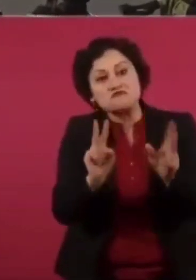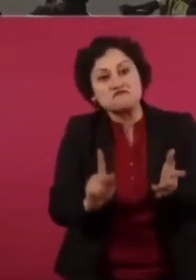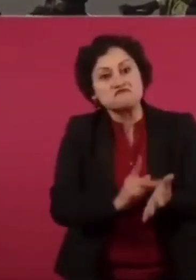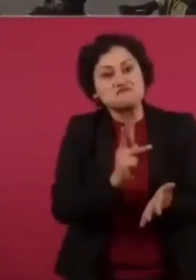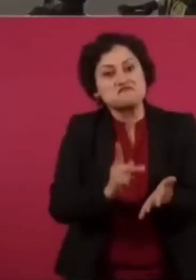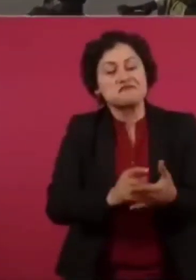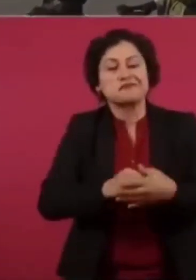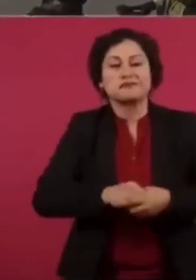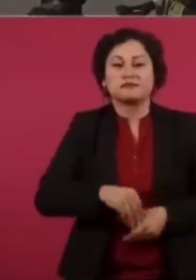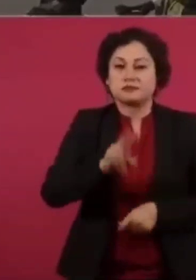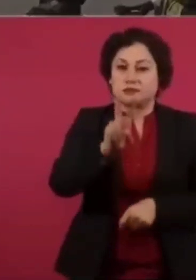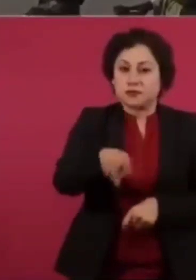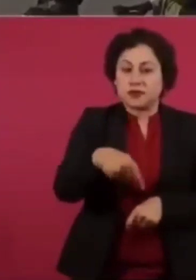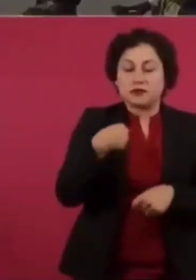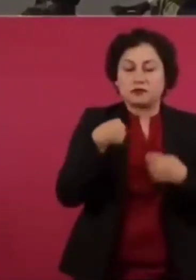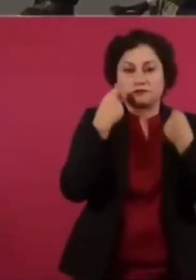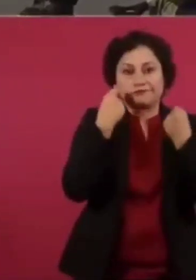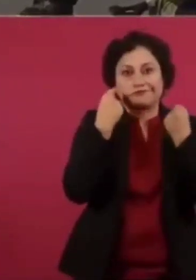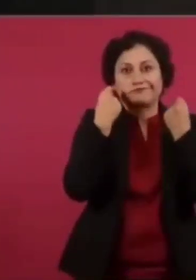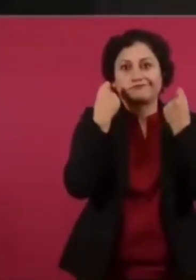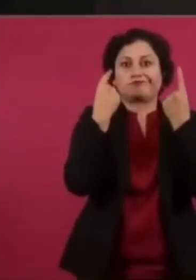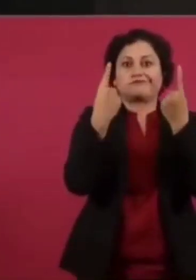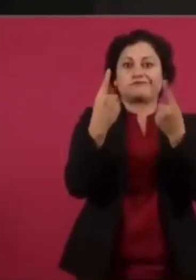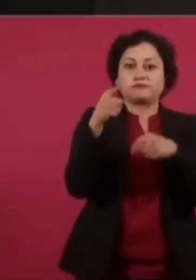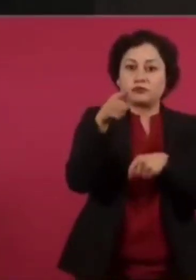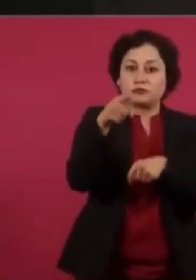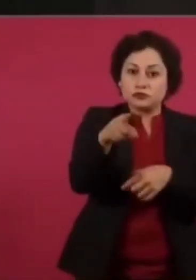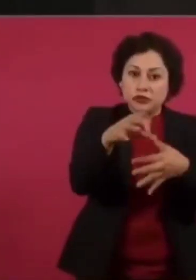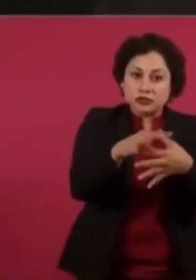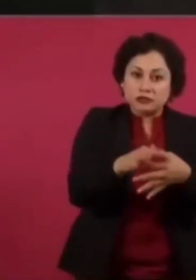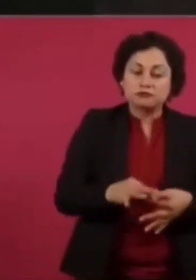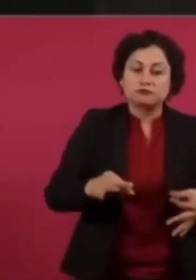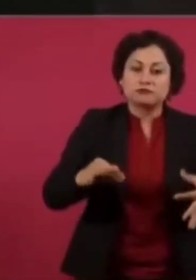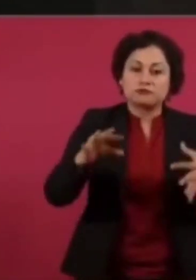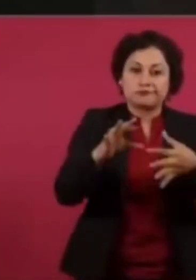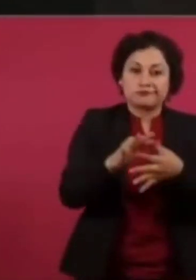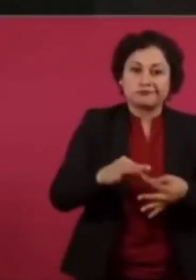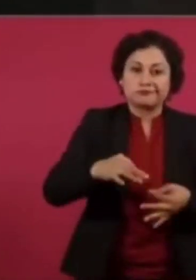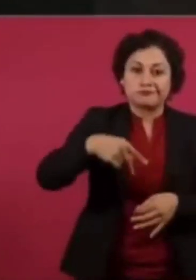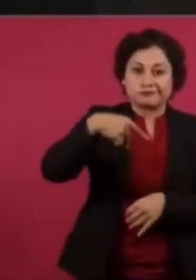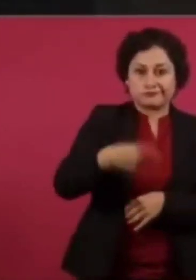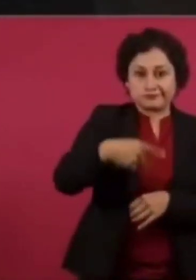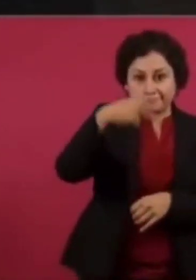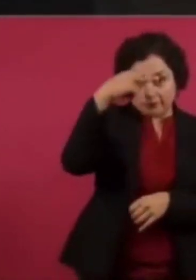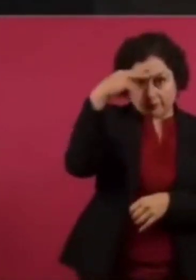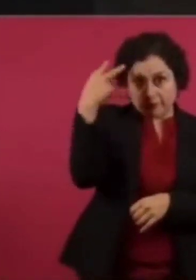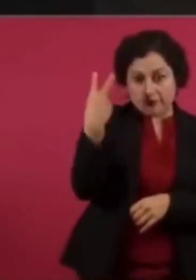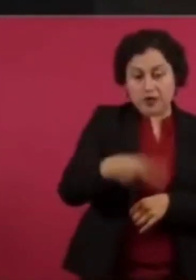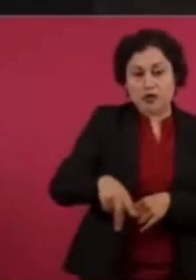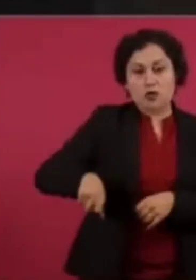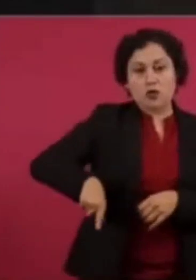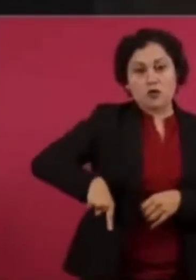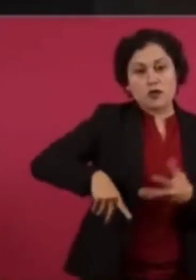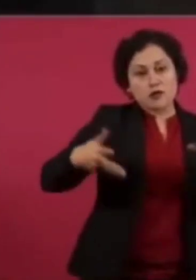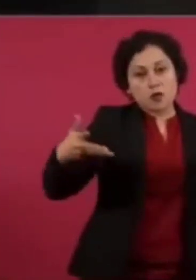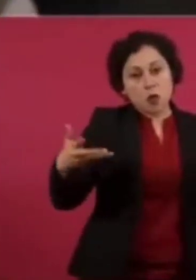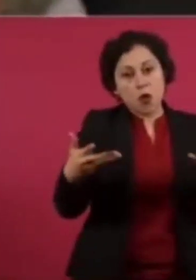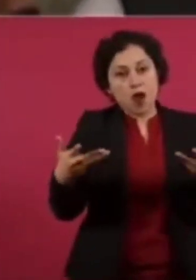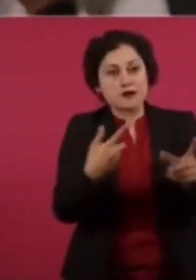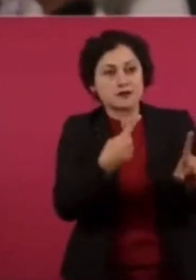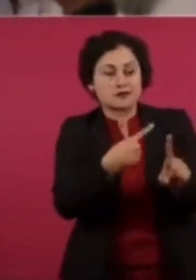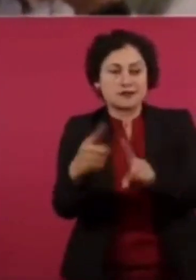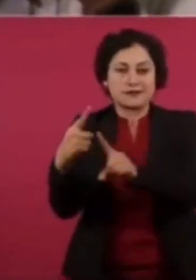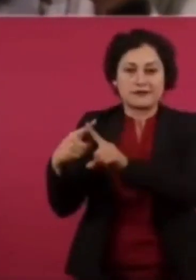Estoy sorprendido escuchándolo hablar de todo lo que el Estado en México hace de la salud, casi un